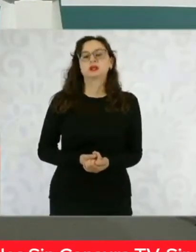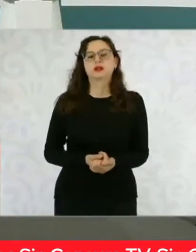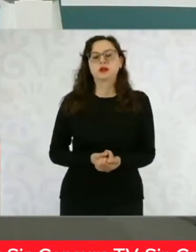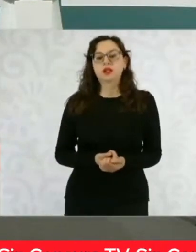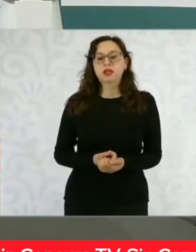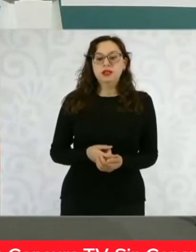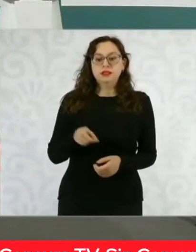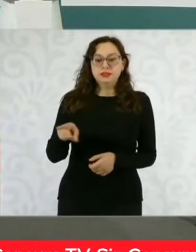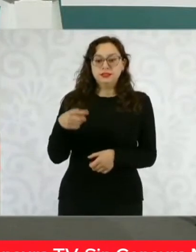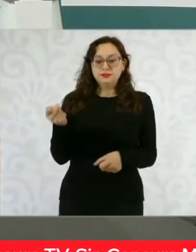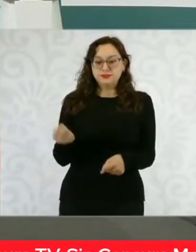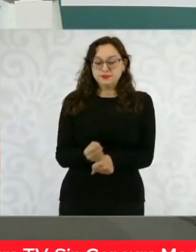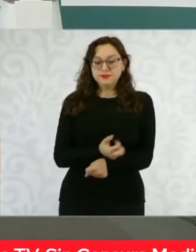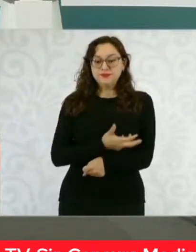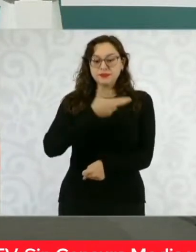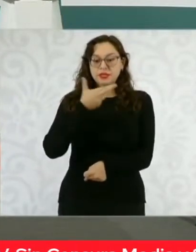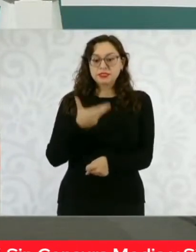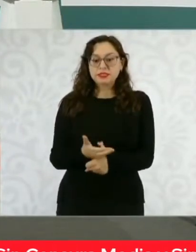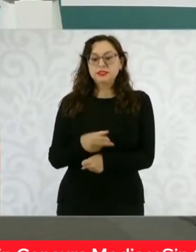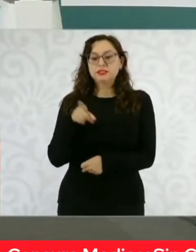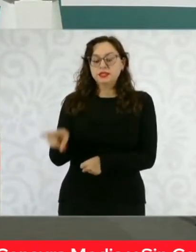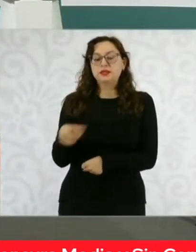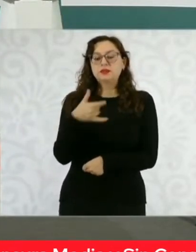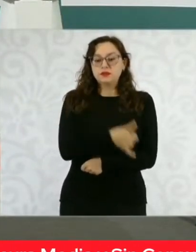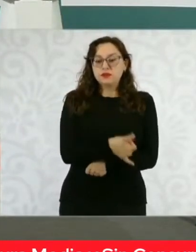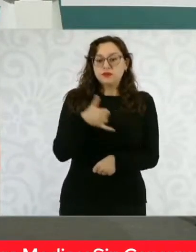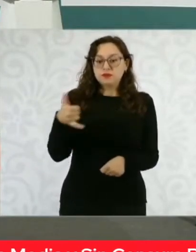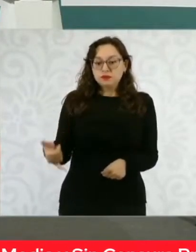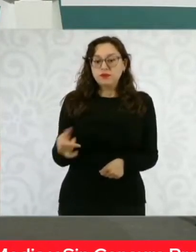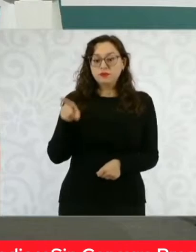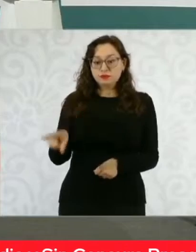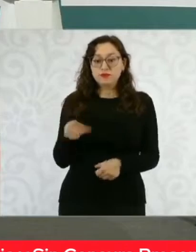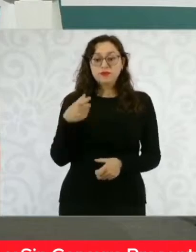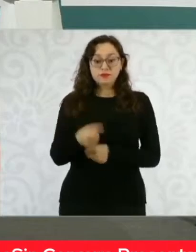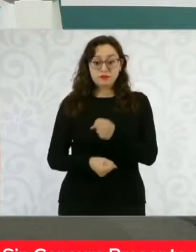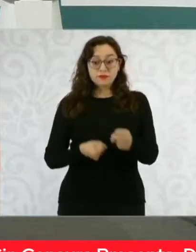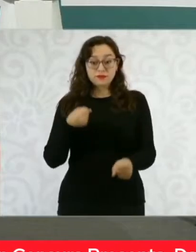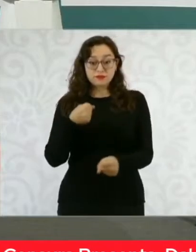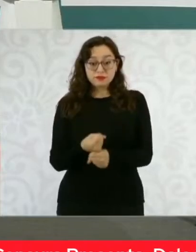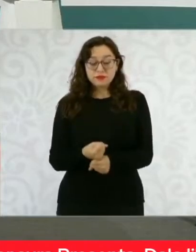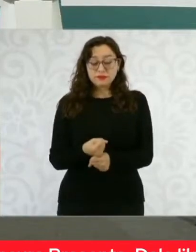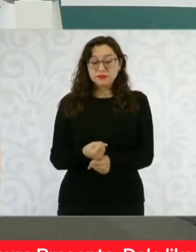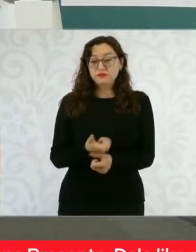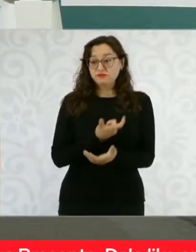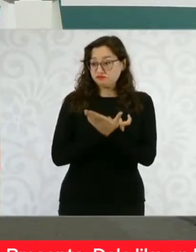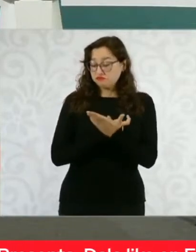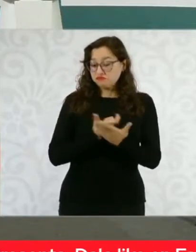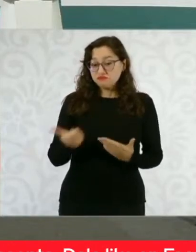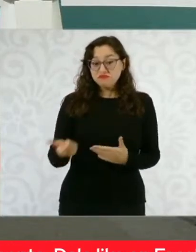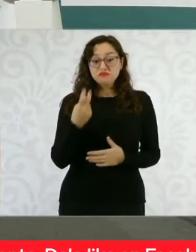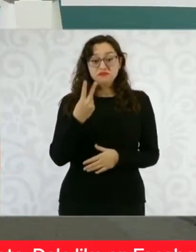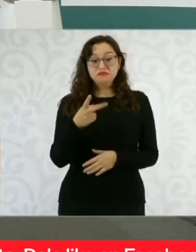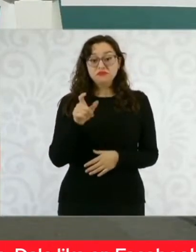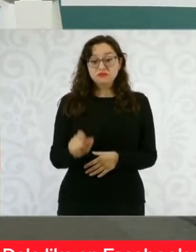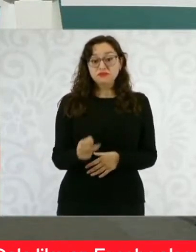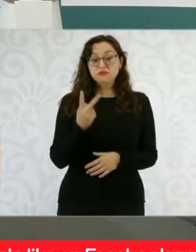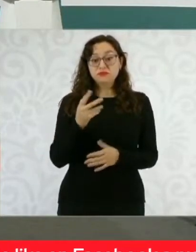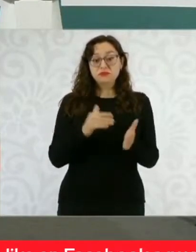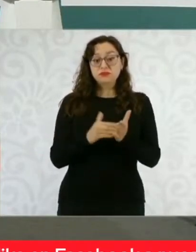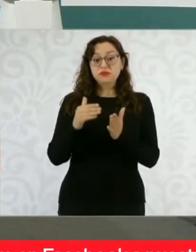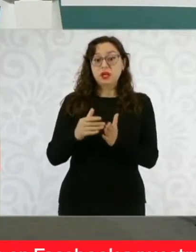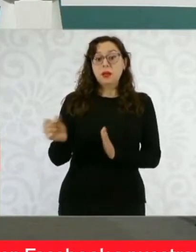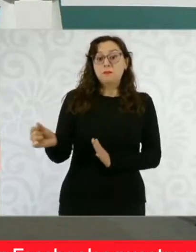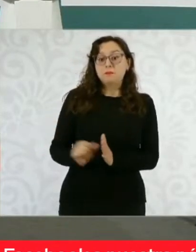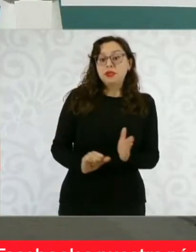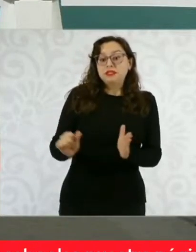del Infonavit, tiene un ingreso anual neto de 2.2 millones, que equivale a